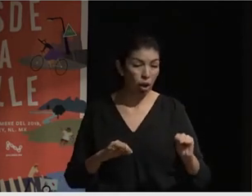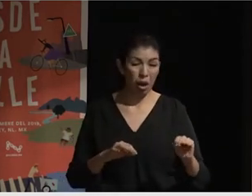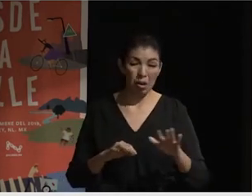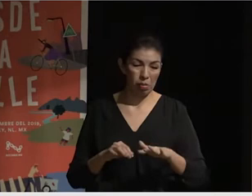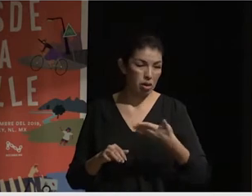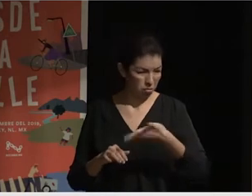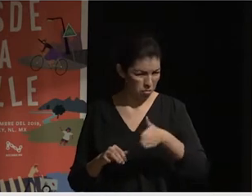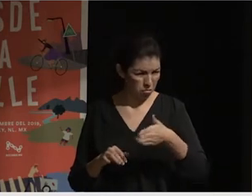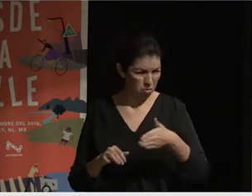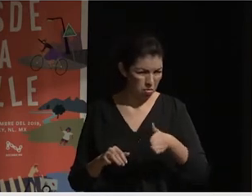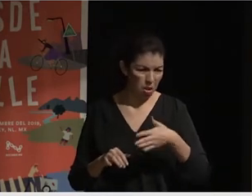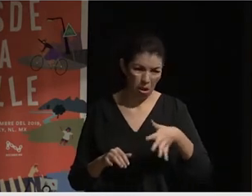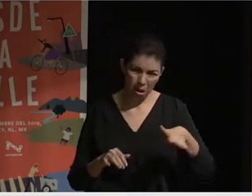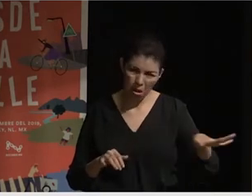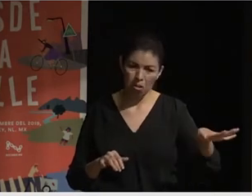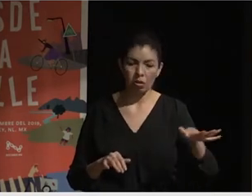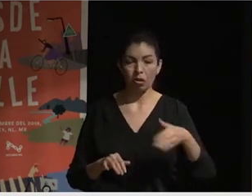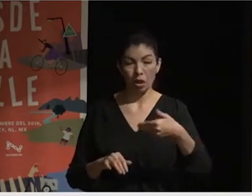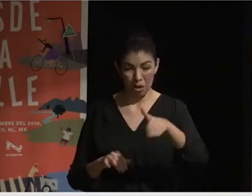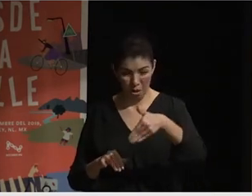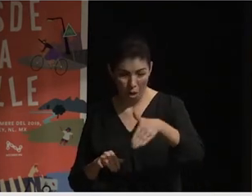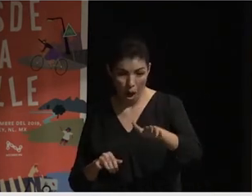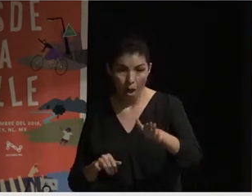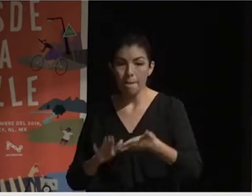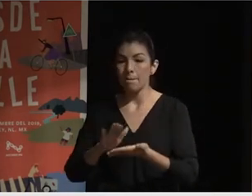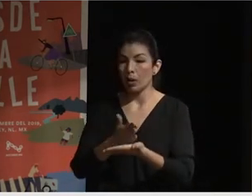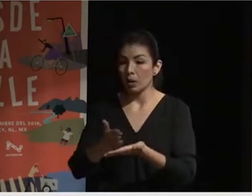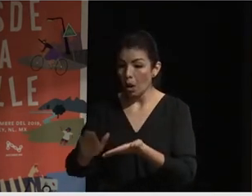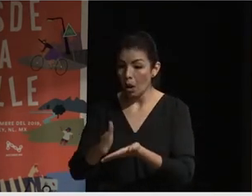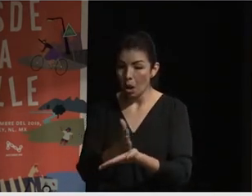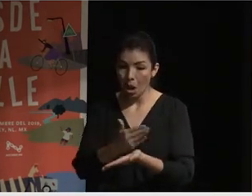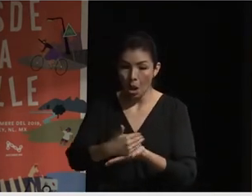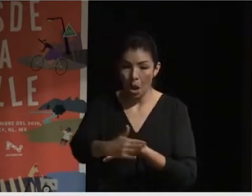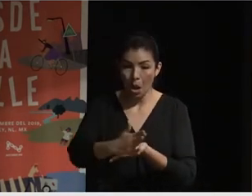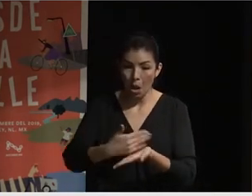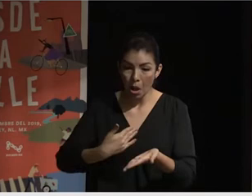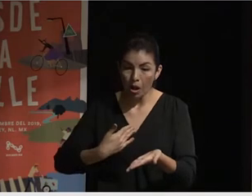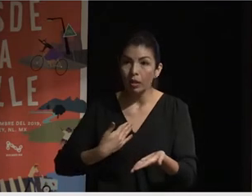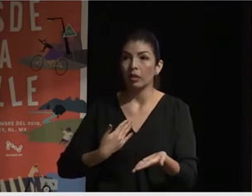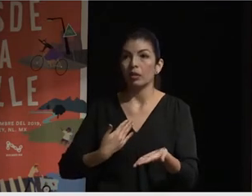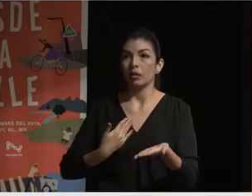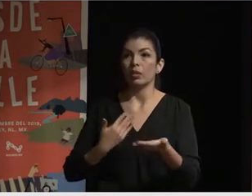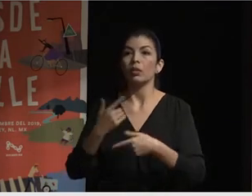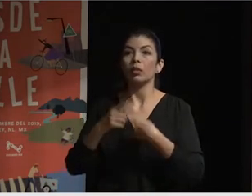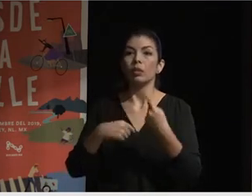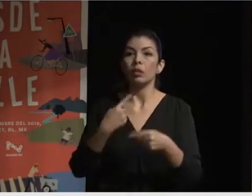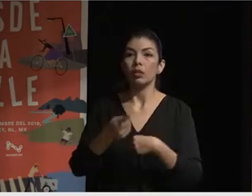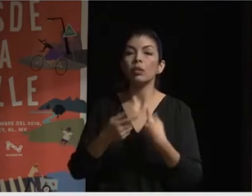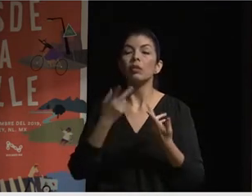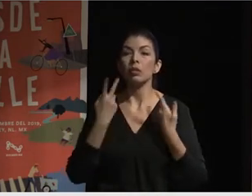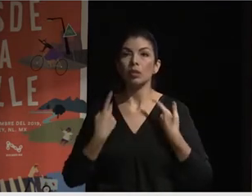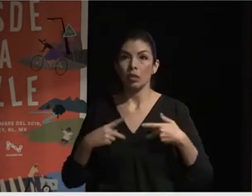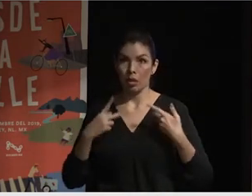un banco inglés, y ellos son los que por primera vez vienen a denunciar la gentrificación que viven, y en prensa, en La Jornada, aparece por primera vez